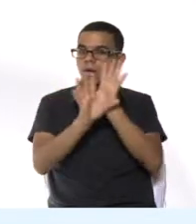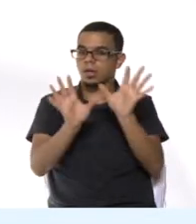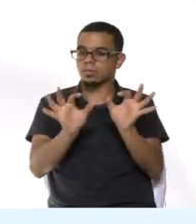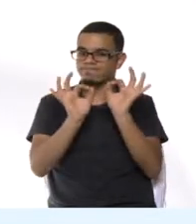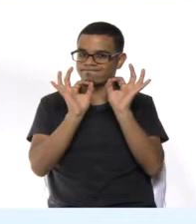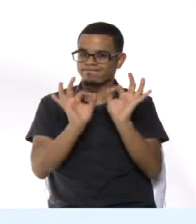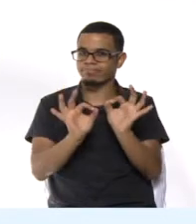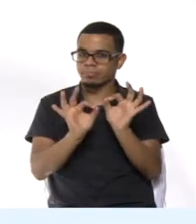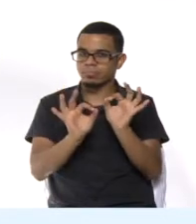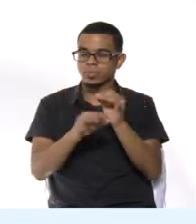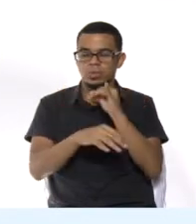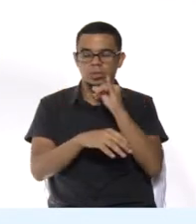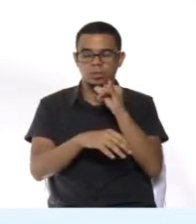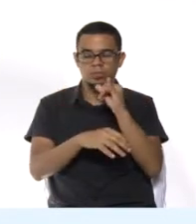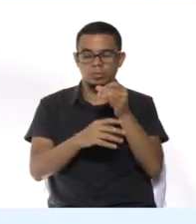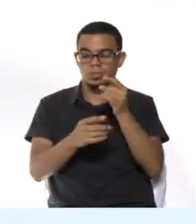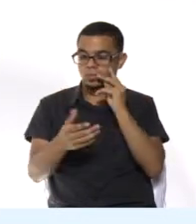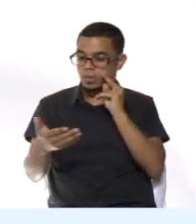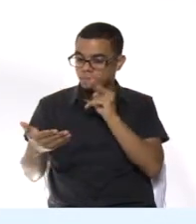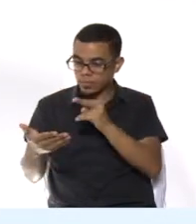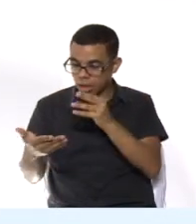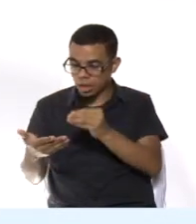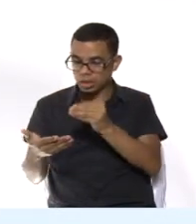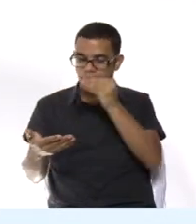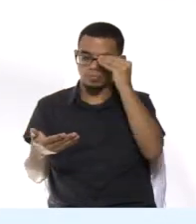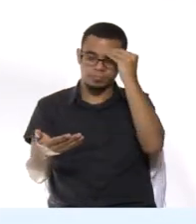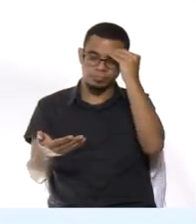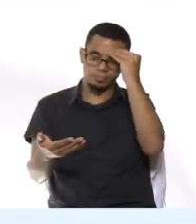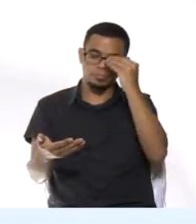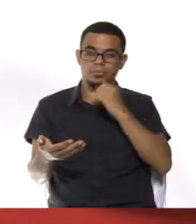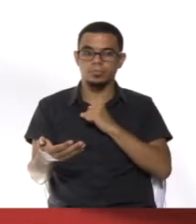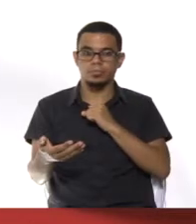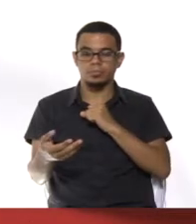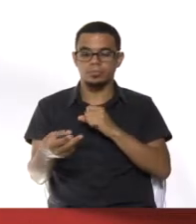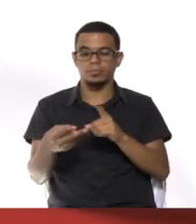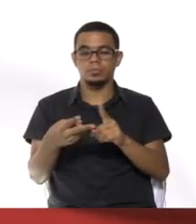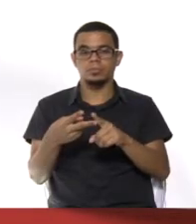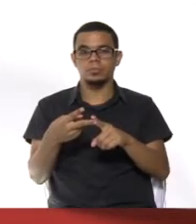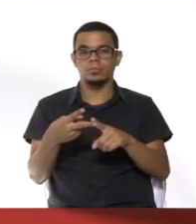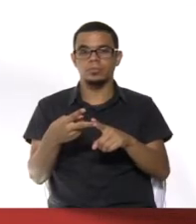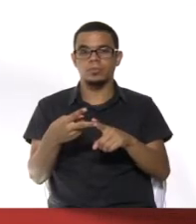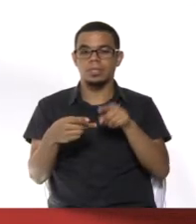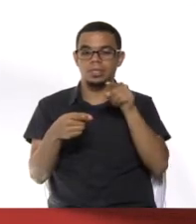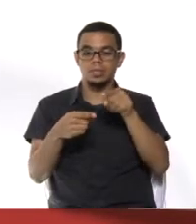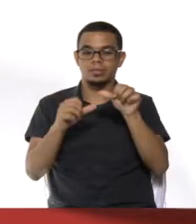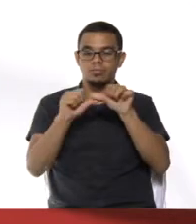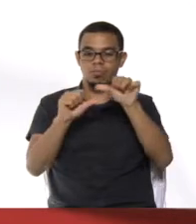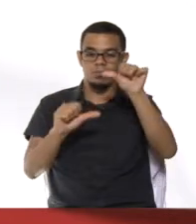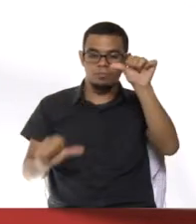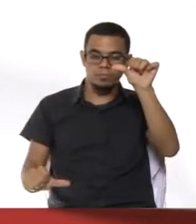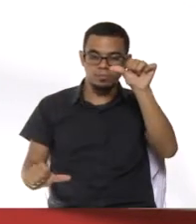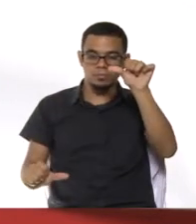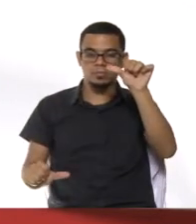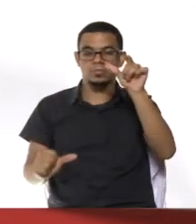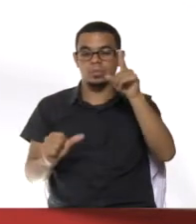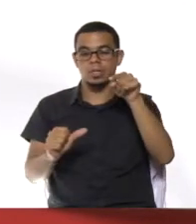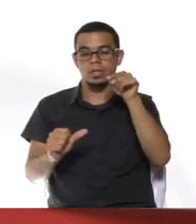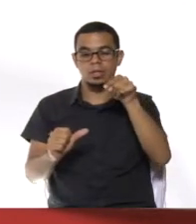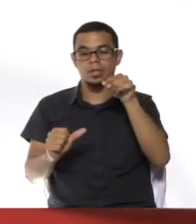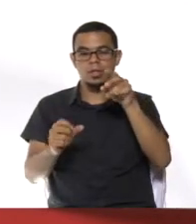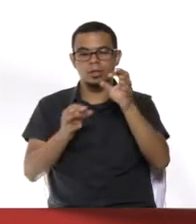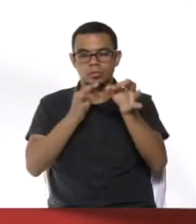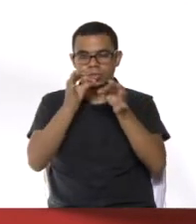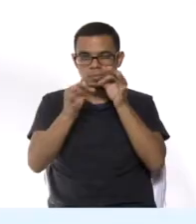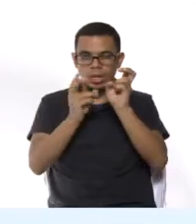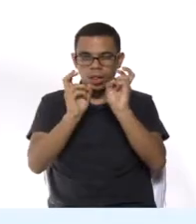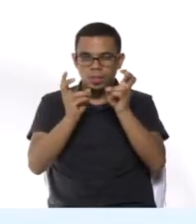muy claro con respecto a la información que nos vamos a encontrar más adelante. Tenemos el cuerpo, que es el desarrollo o el contenido como tal.